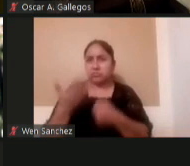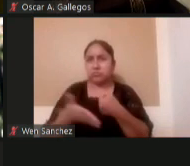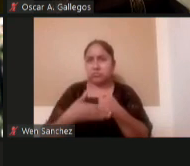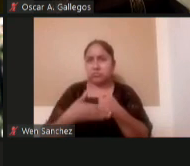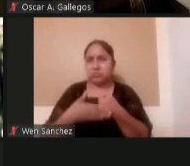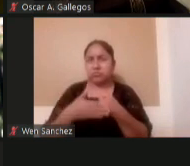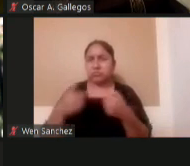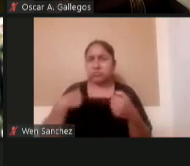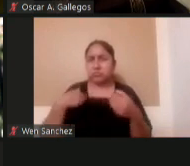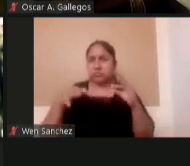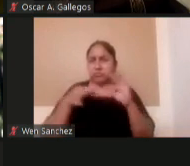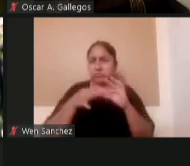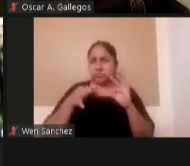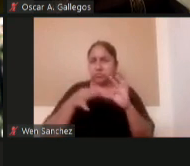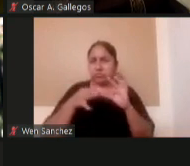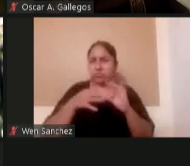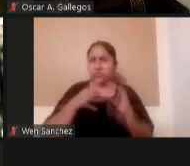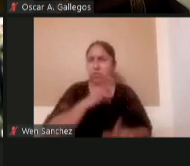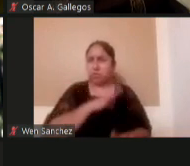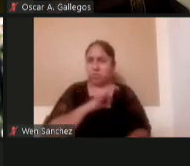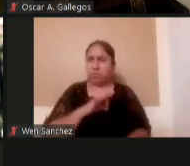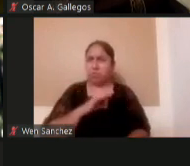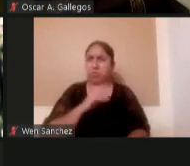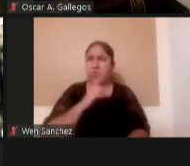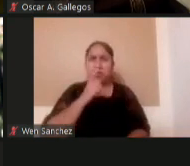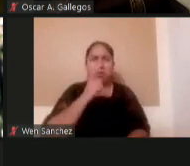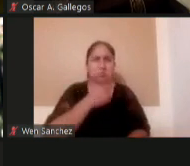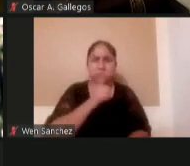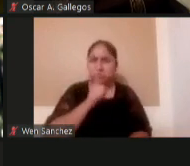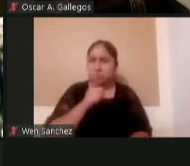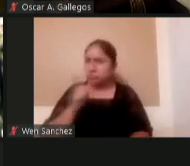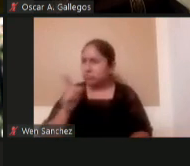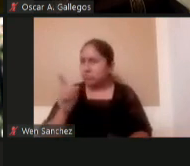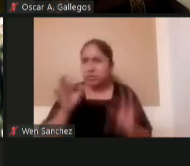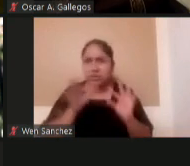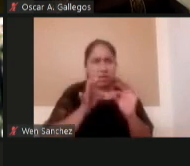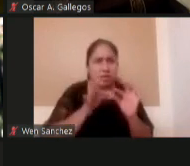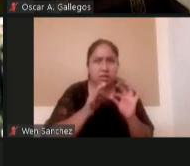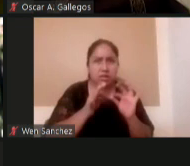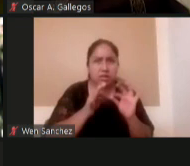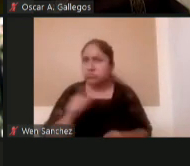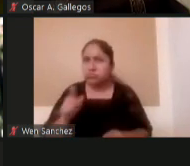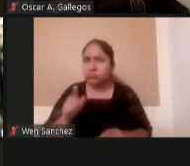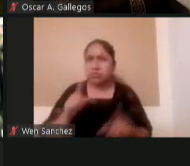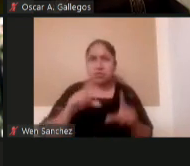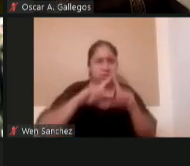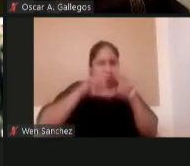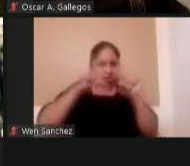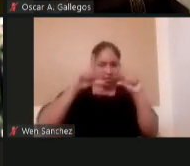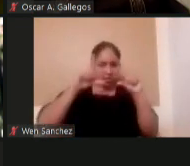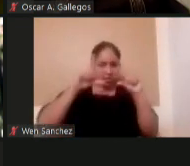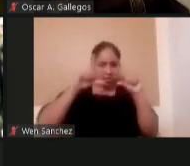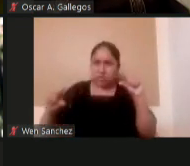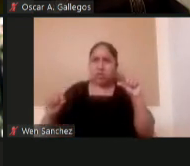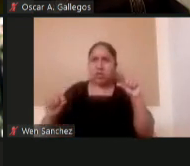que hagamos señalamientos también cuando haya necesidad de hacerlo hacia el gobierno del estado. Es cuanto.